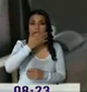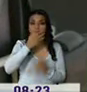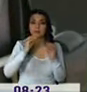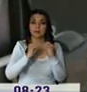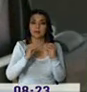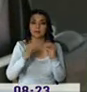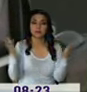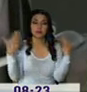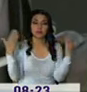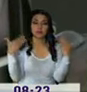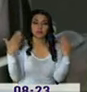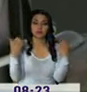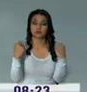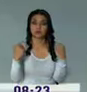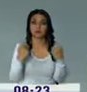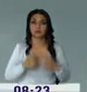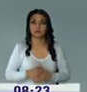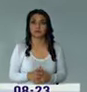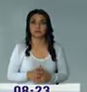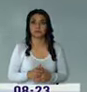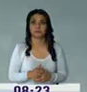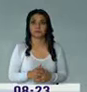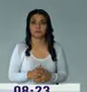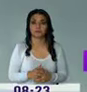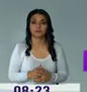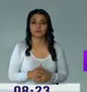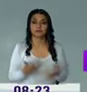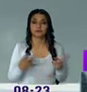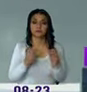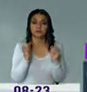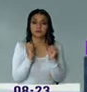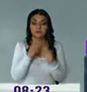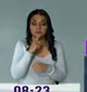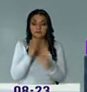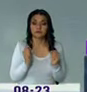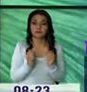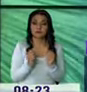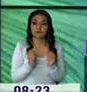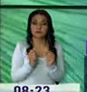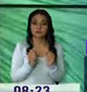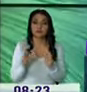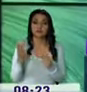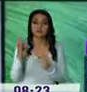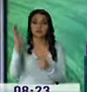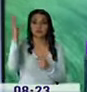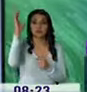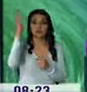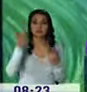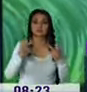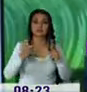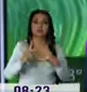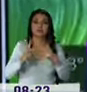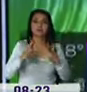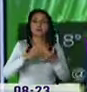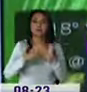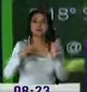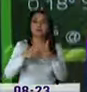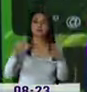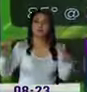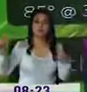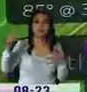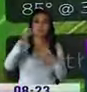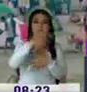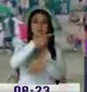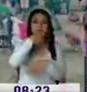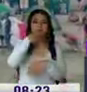notemos ese aumento de temperatura. Por otra parte, las bajas temperaturas que se registran en la costa se debería al ingreso de aire seco